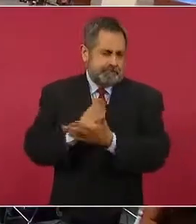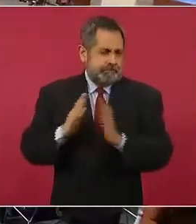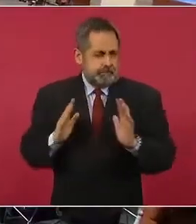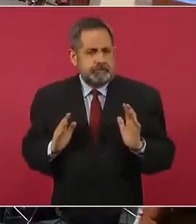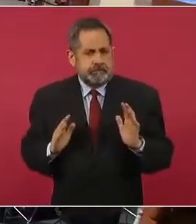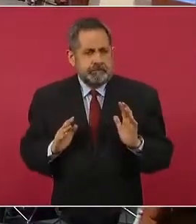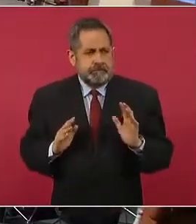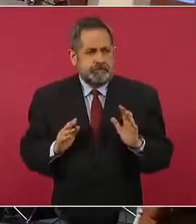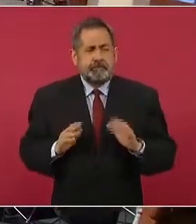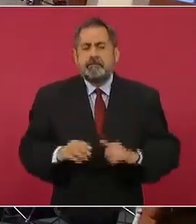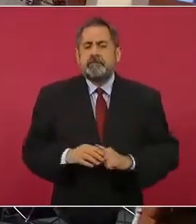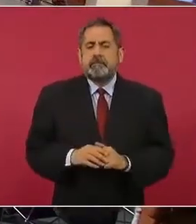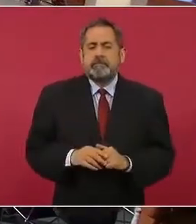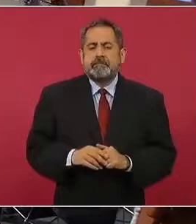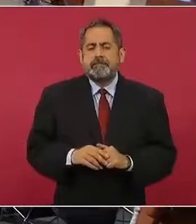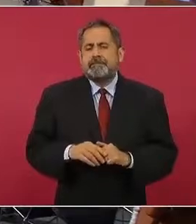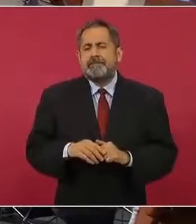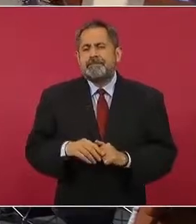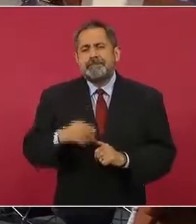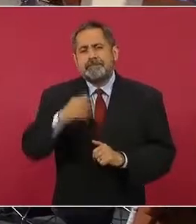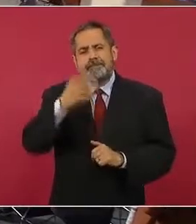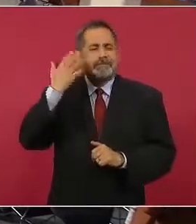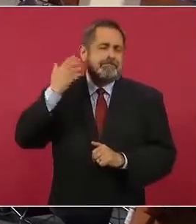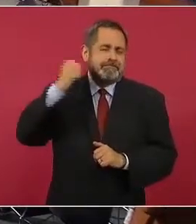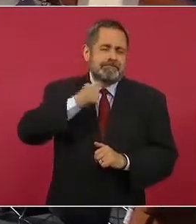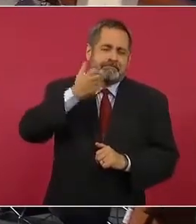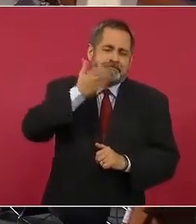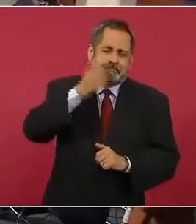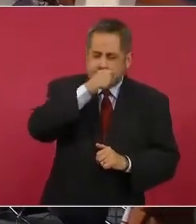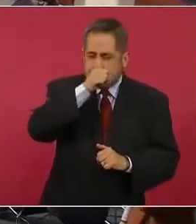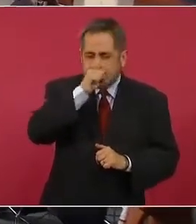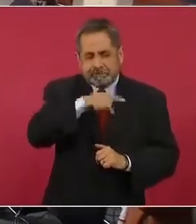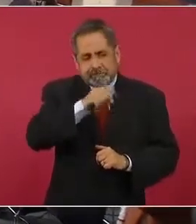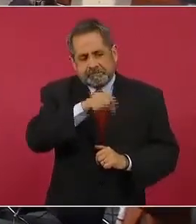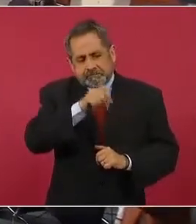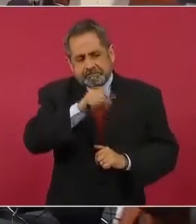sino que los candidatos pues puedan